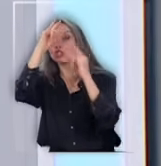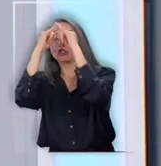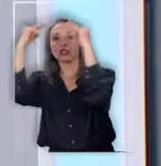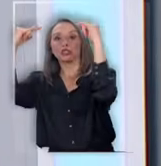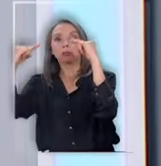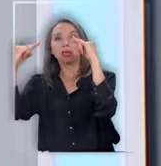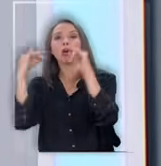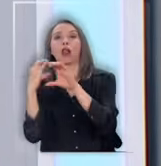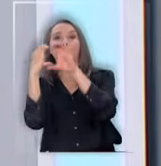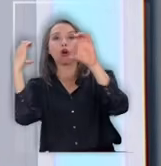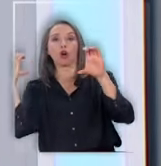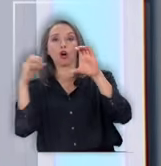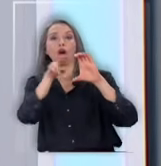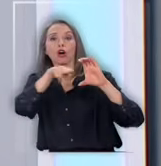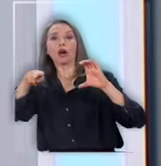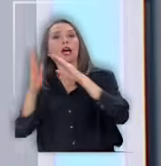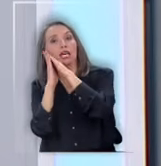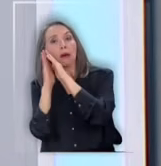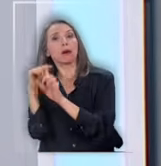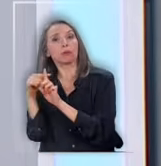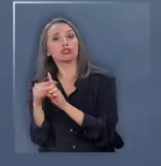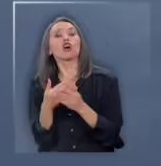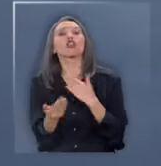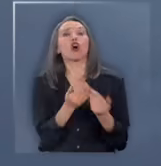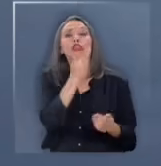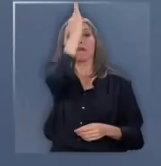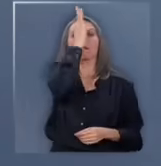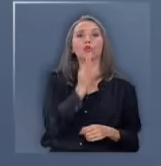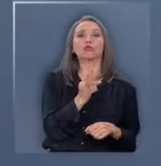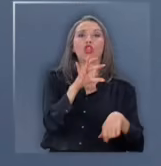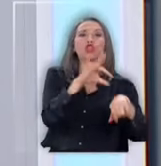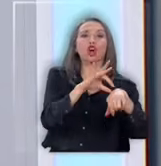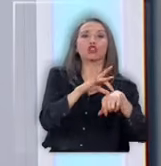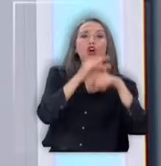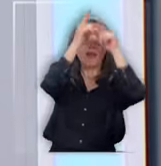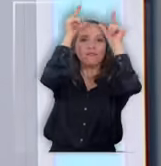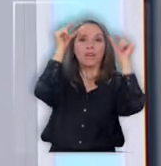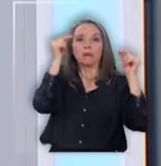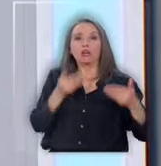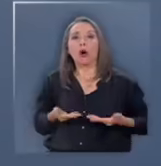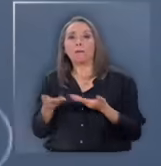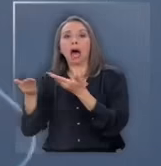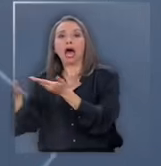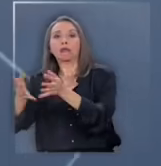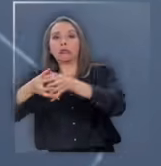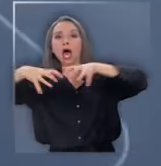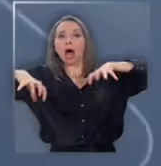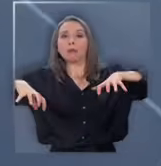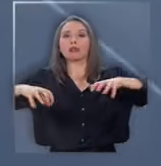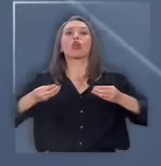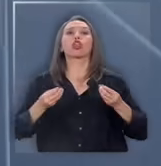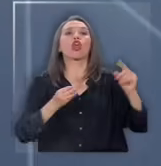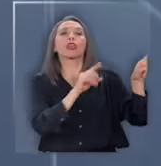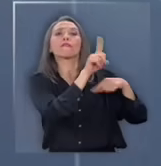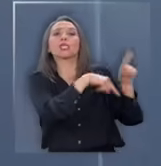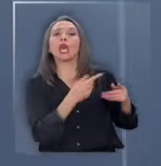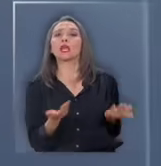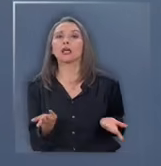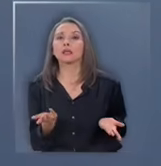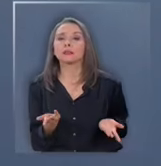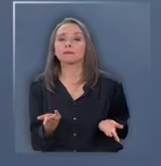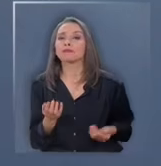centro de río eso es positivo pero de dónde va a salir el equipo de salud para atender a esos ahora hacían momento en términos muy coloquiales